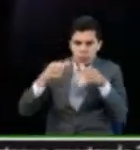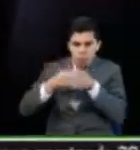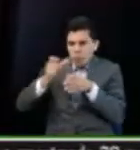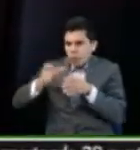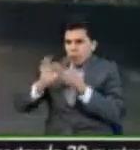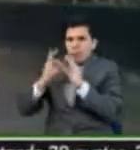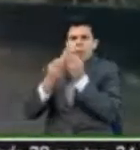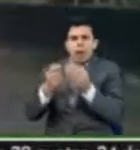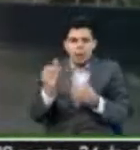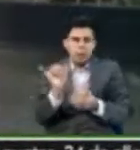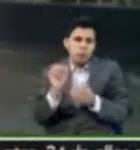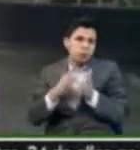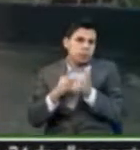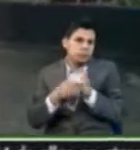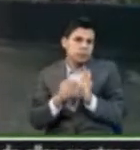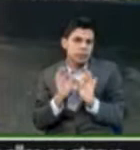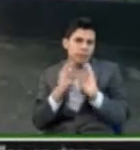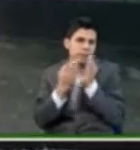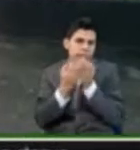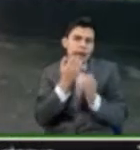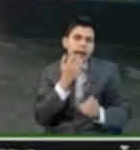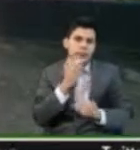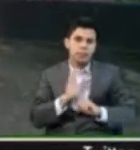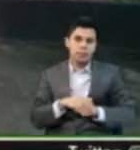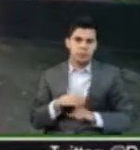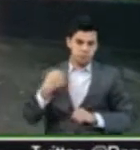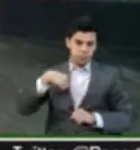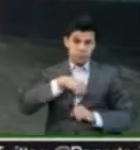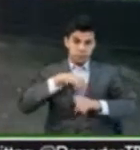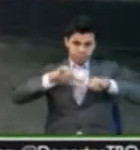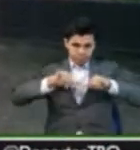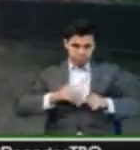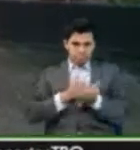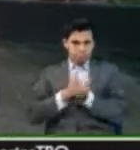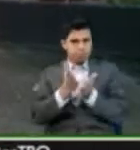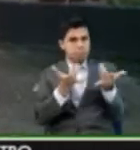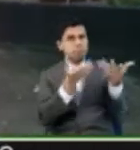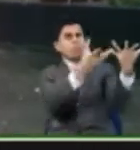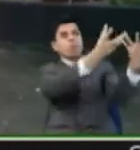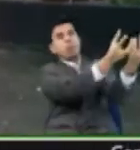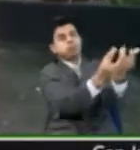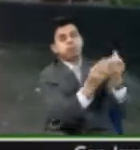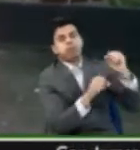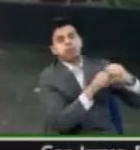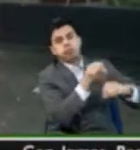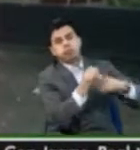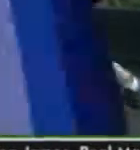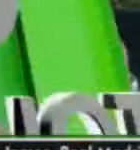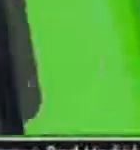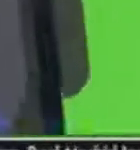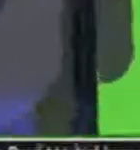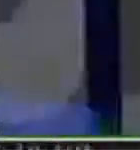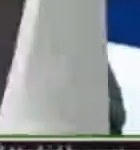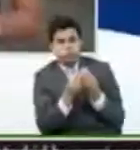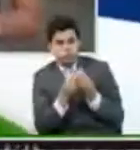familia. Pues seguiremos en el municipio de Río Sucio esperando la llegada de la caravana en este el tercer día de competencia. Ustedes sigan